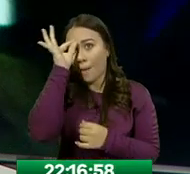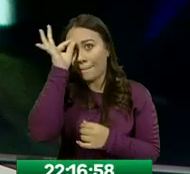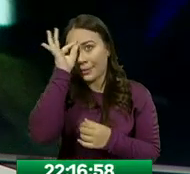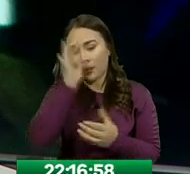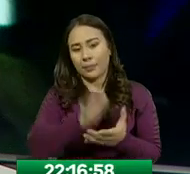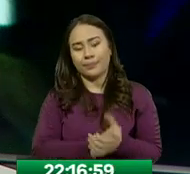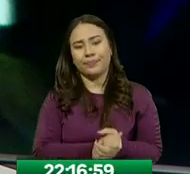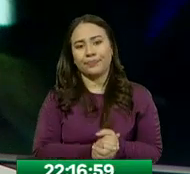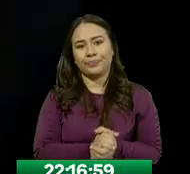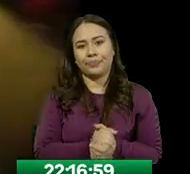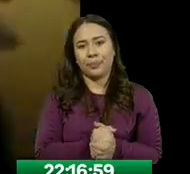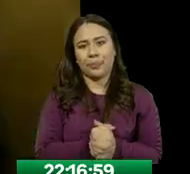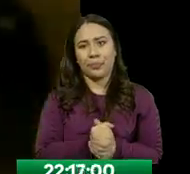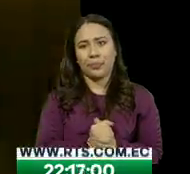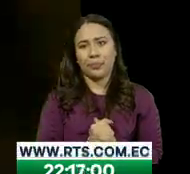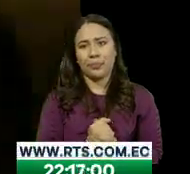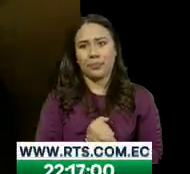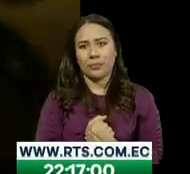casa de salud.